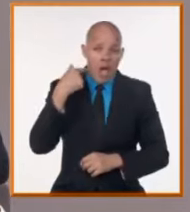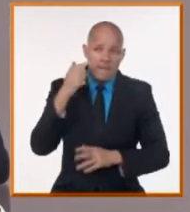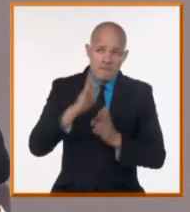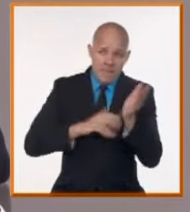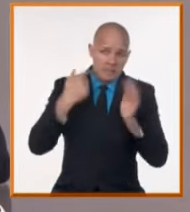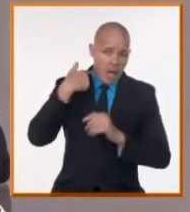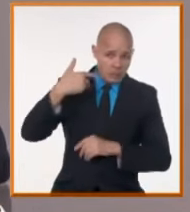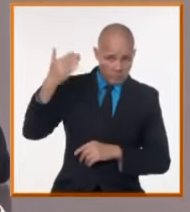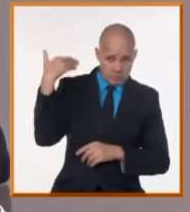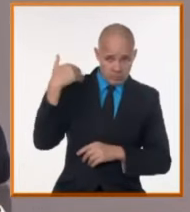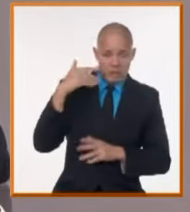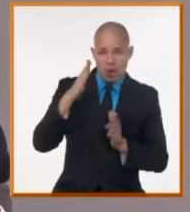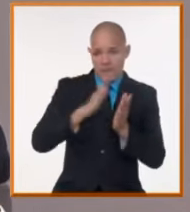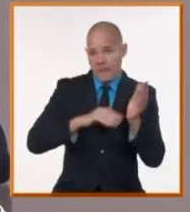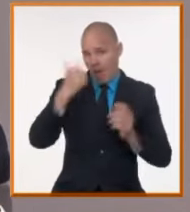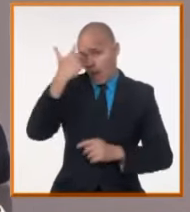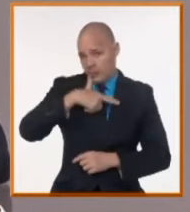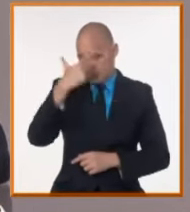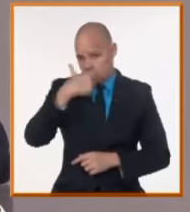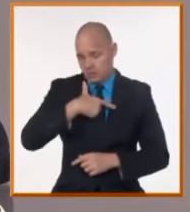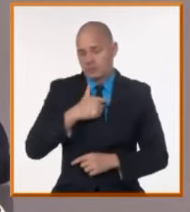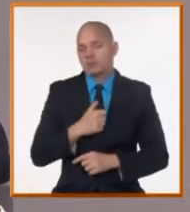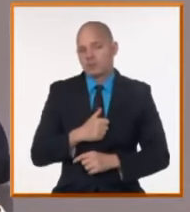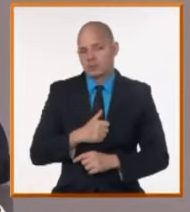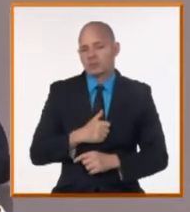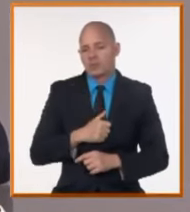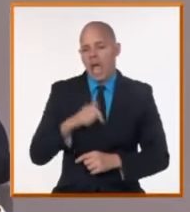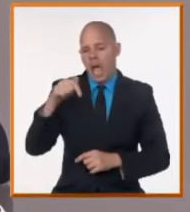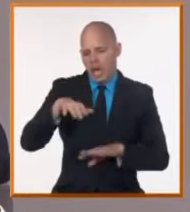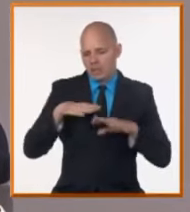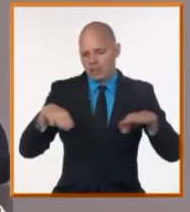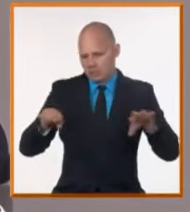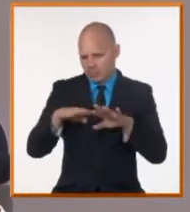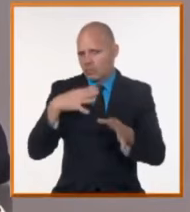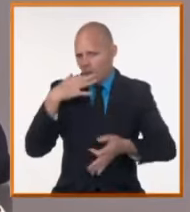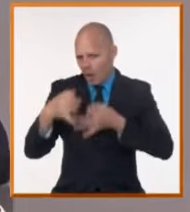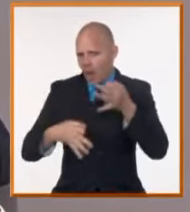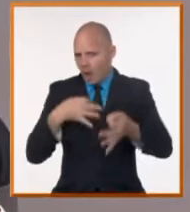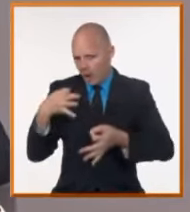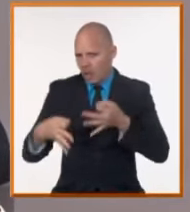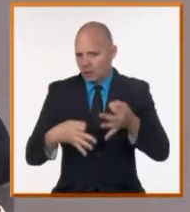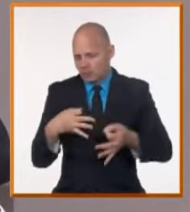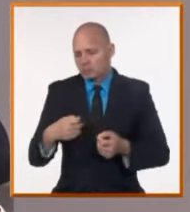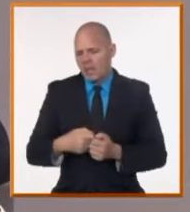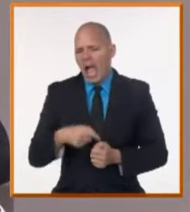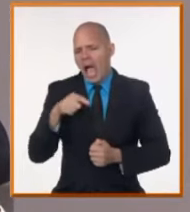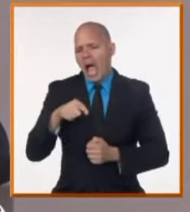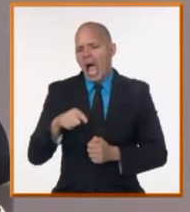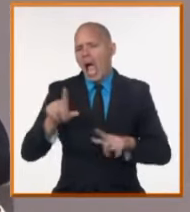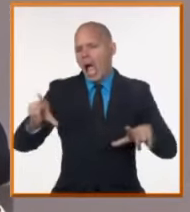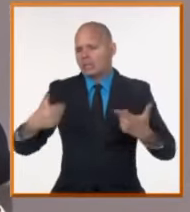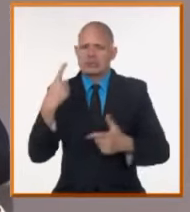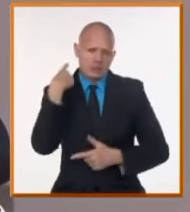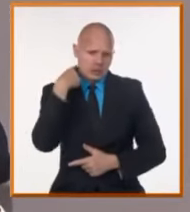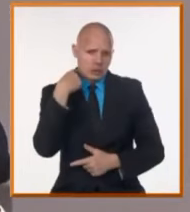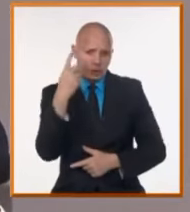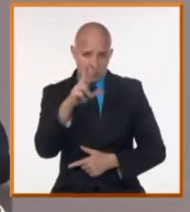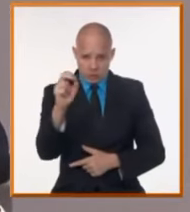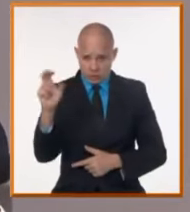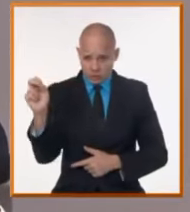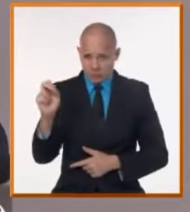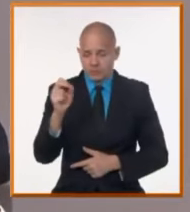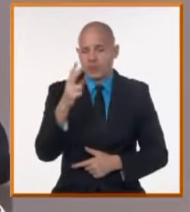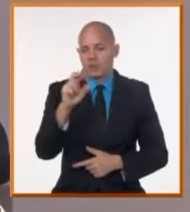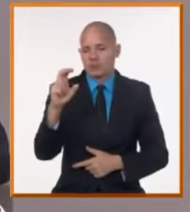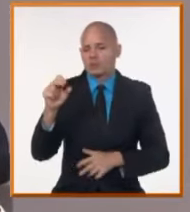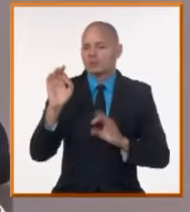cuando se conmemoraban los 200 años de la teoría de la fruta madura o tesis de gravitación política, como también